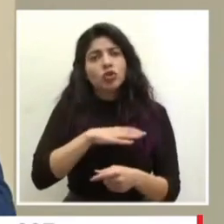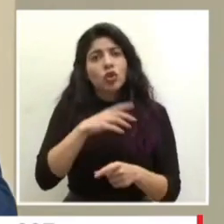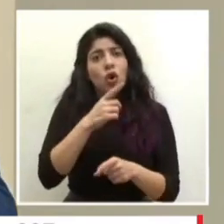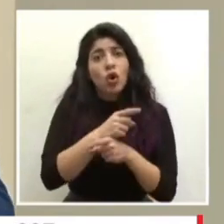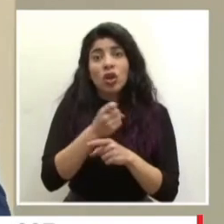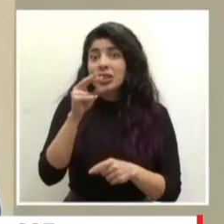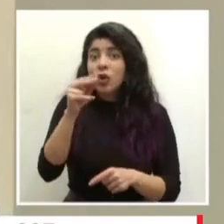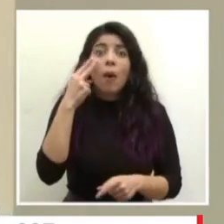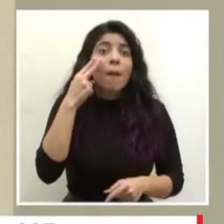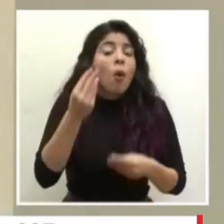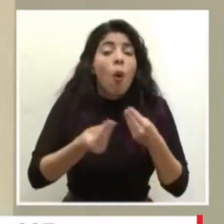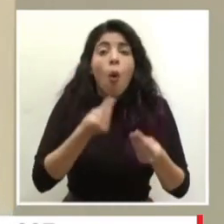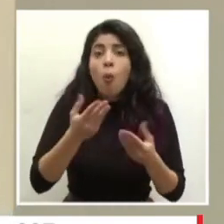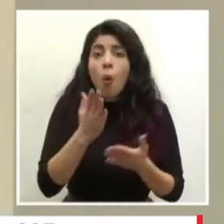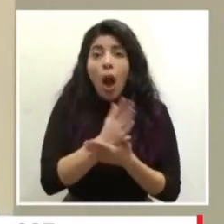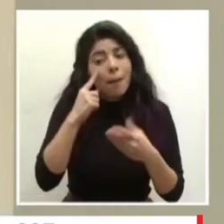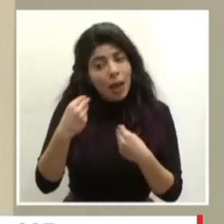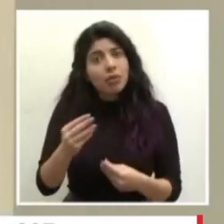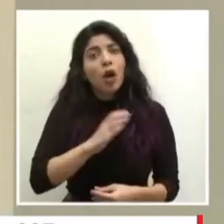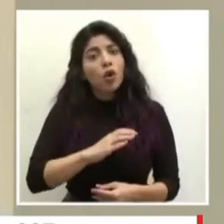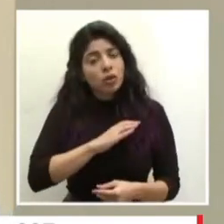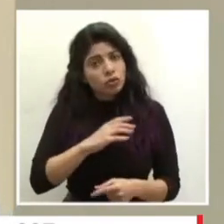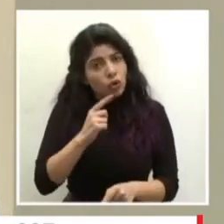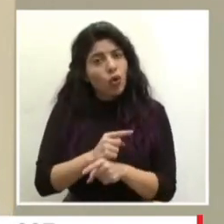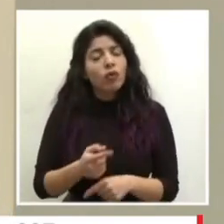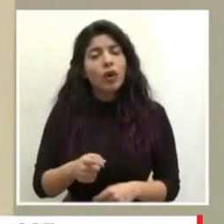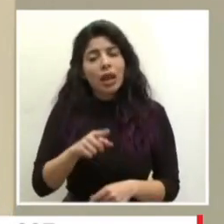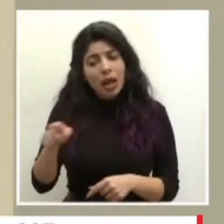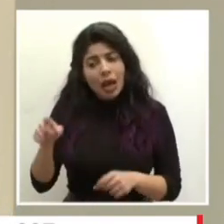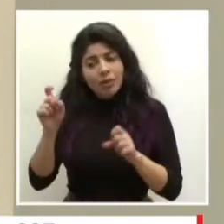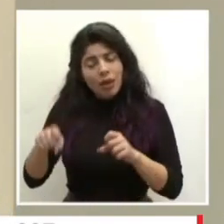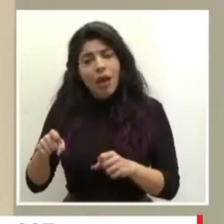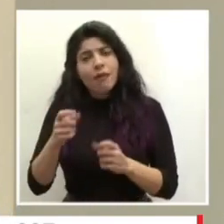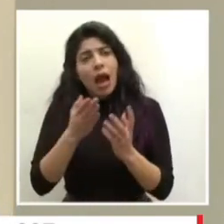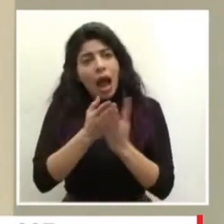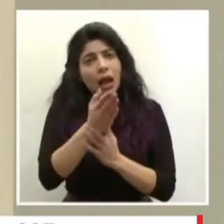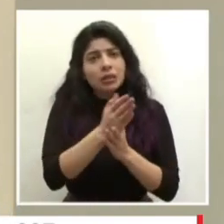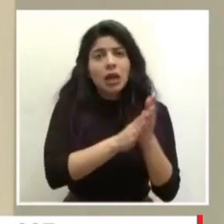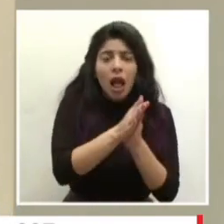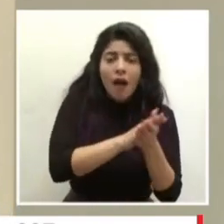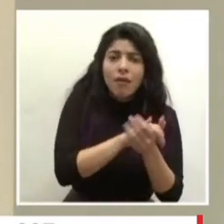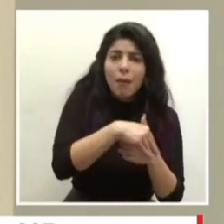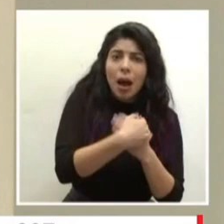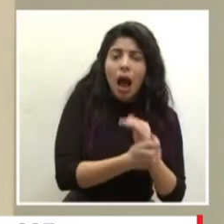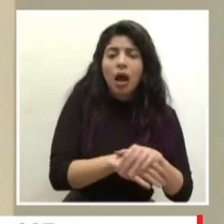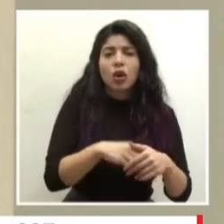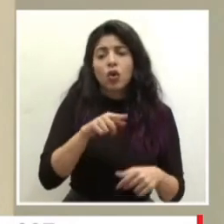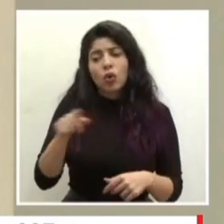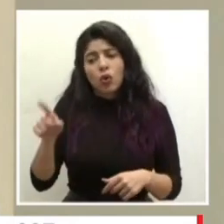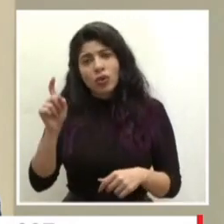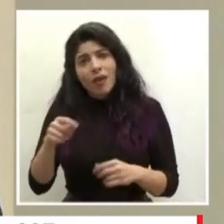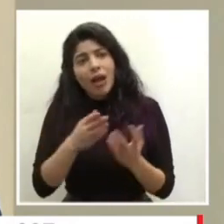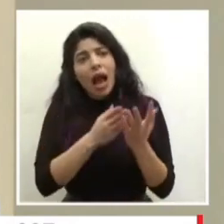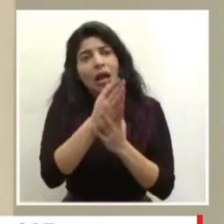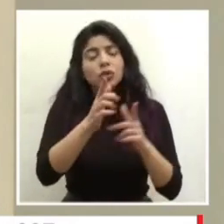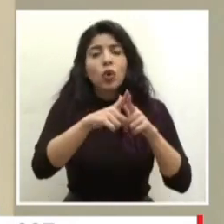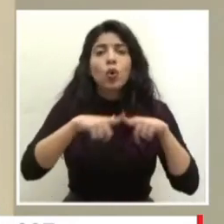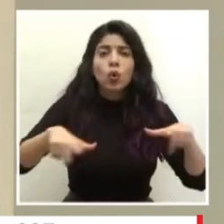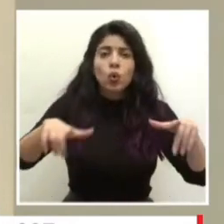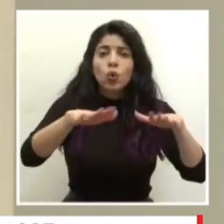a ver cómo hacen algo para que tengan las condiciones óptimas, que tengan acceso a lavado de manos, que tengan acceso a lugares que